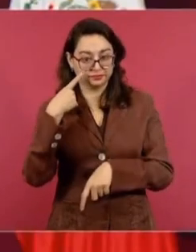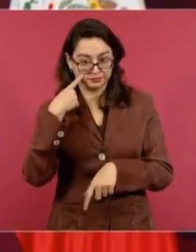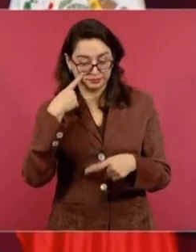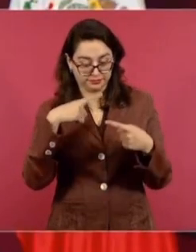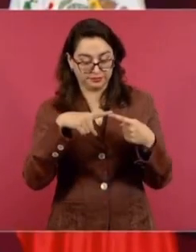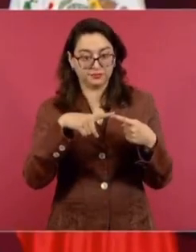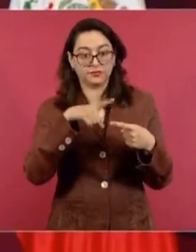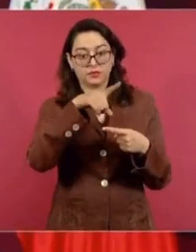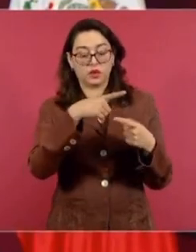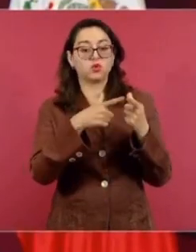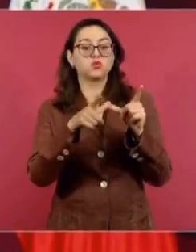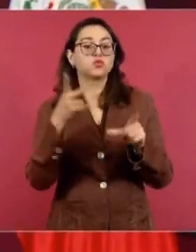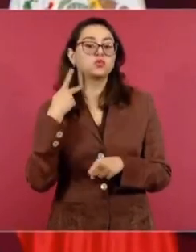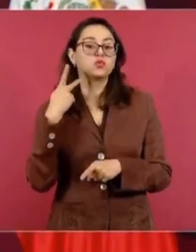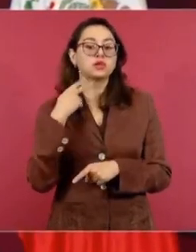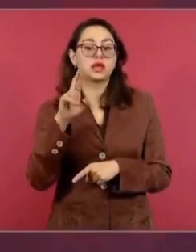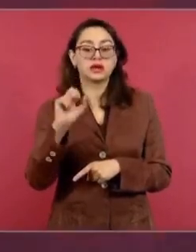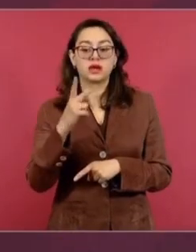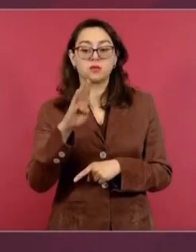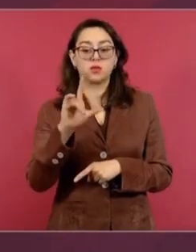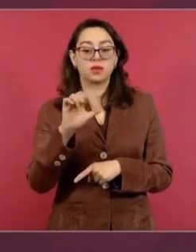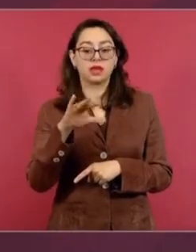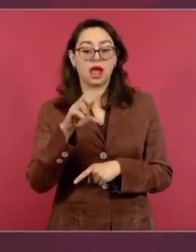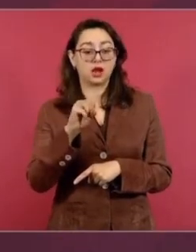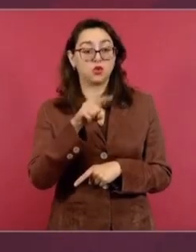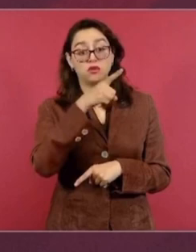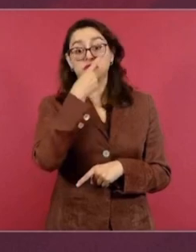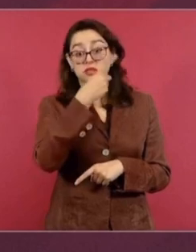precandidato del Partido Republicano, que dice que va a invadir a México,